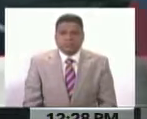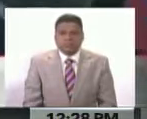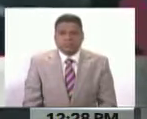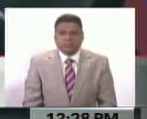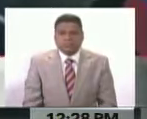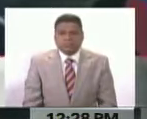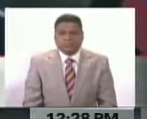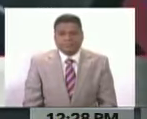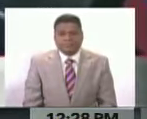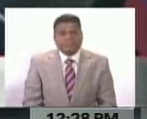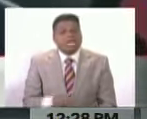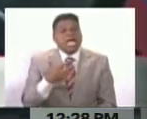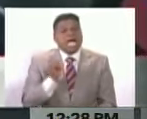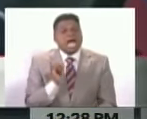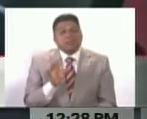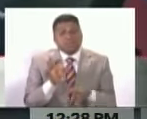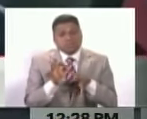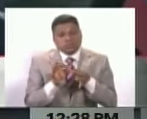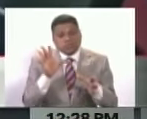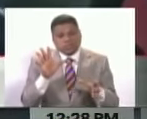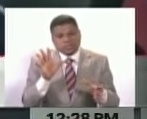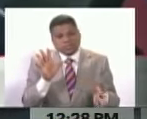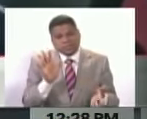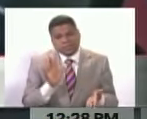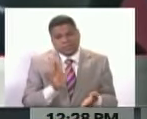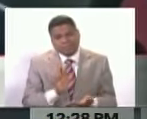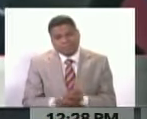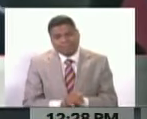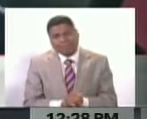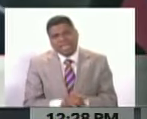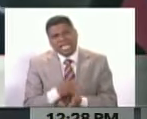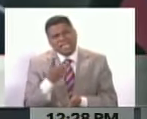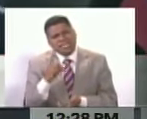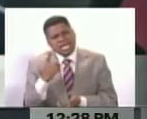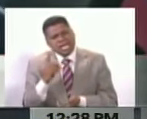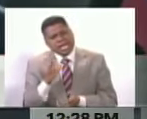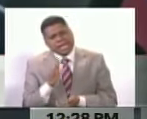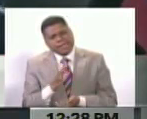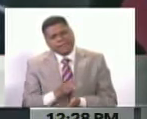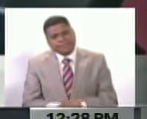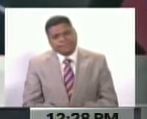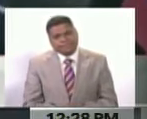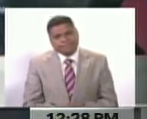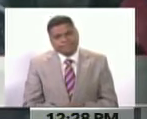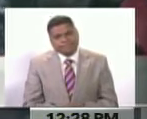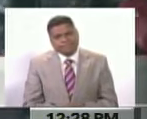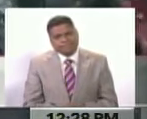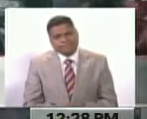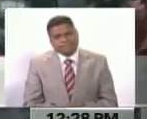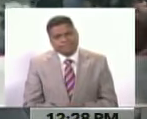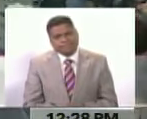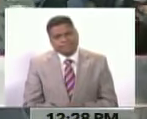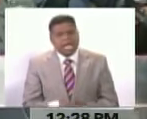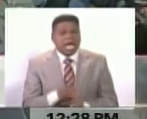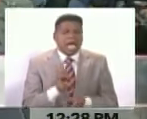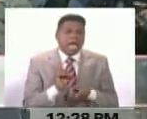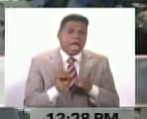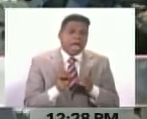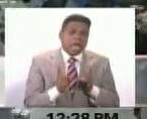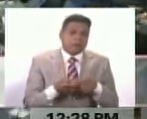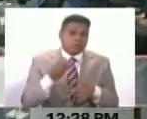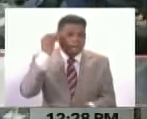Hay una suerte de constructo ideológico en que